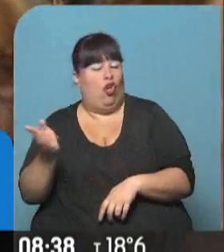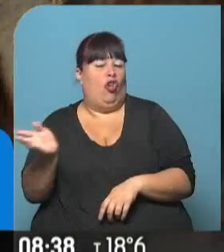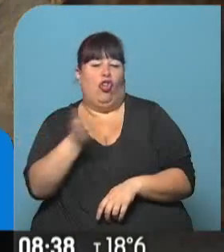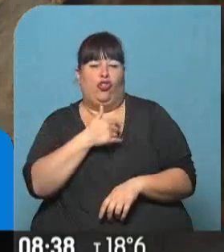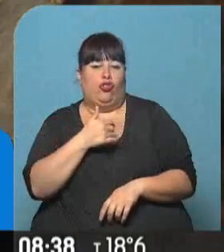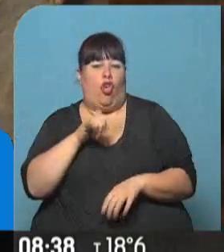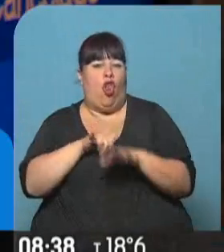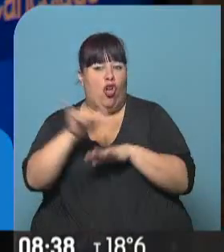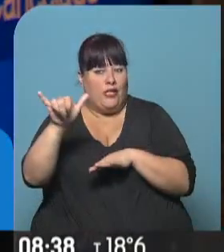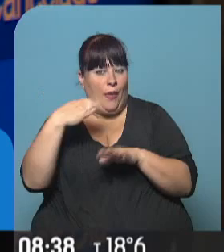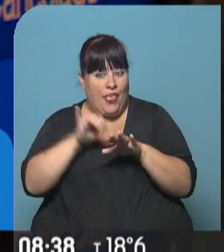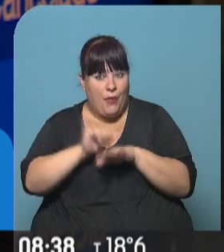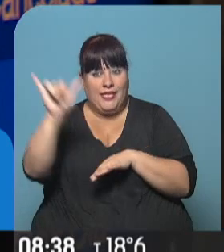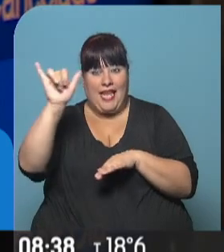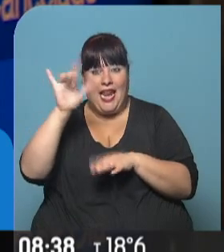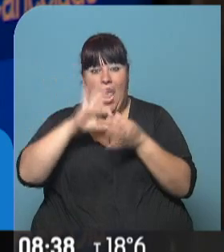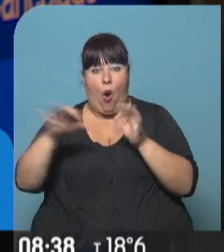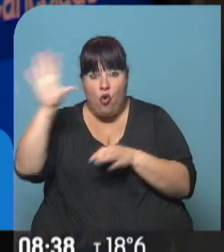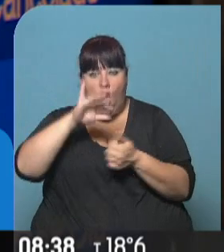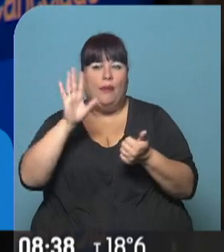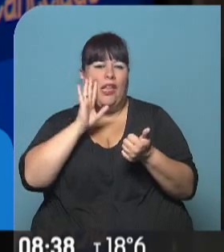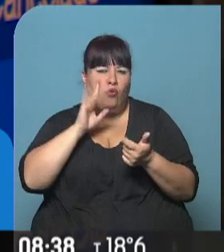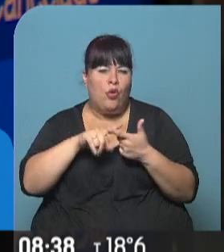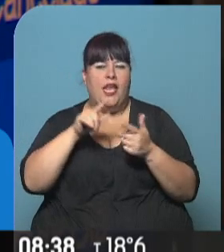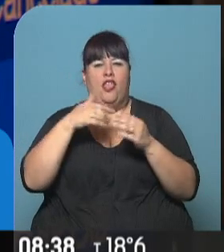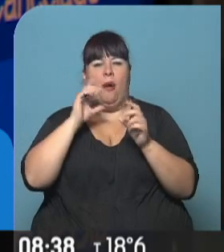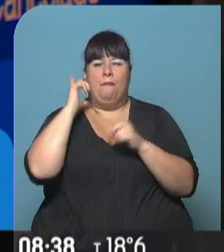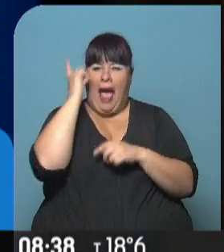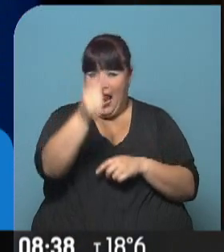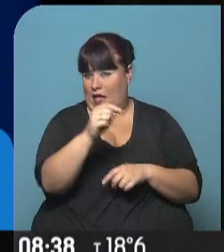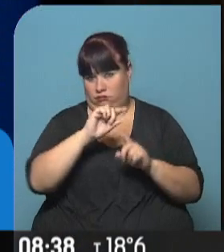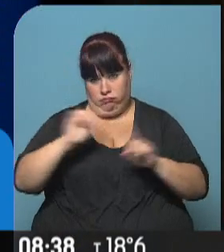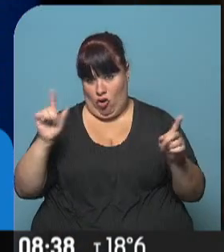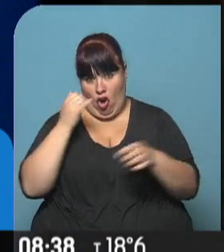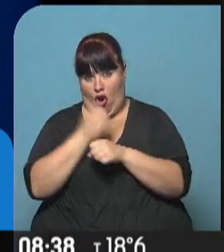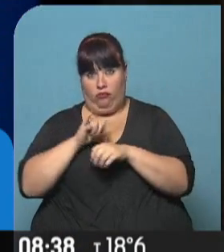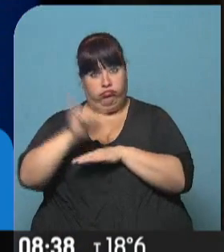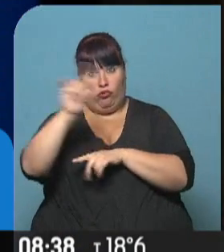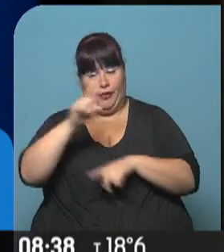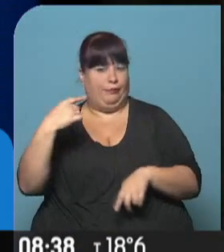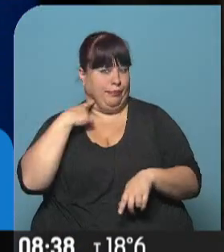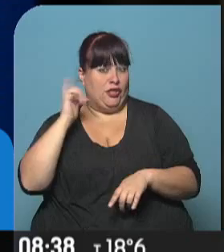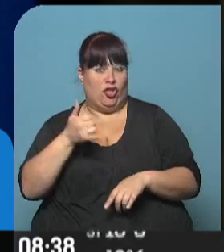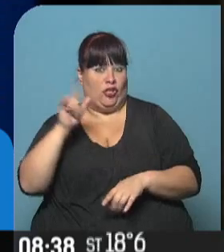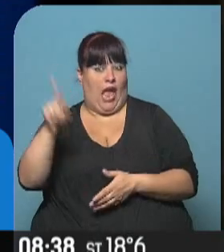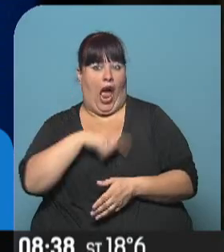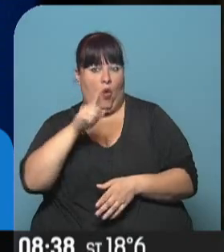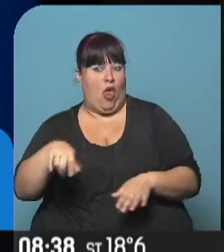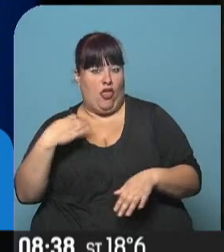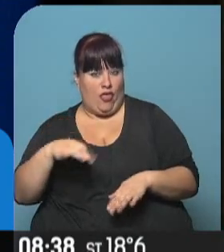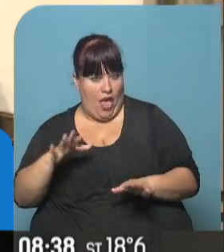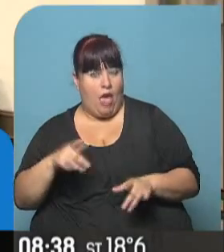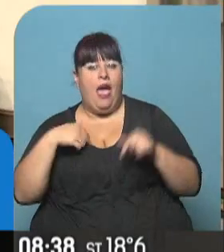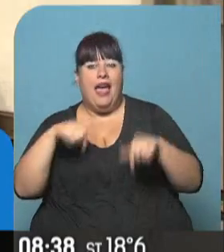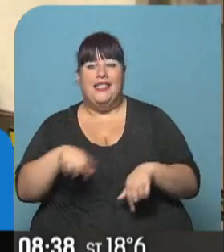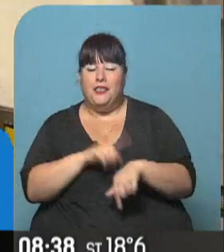aviones que debían partir hacia europa eeuu los destinos más lejos no van a estar operando con lo cual nos vemos forzados también a cancelar los estamos